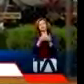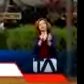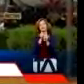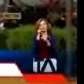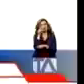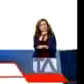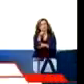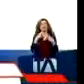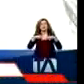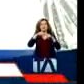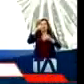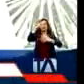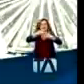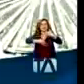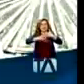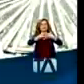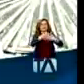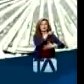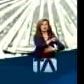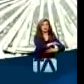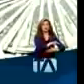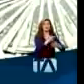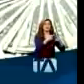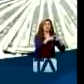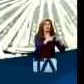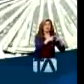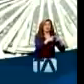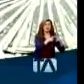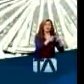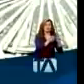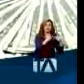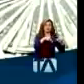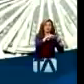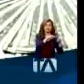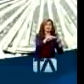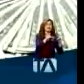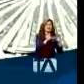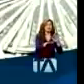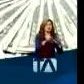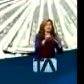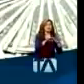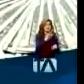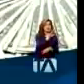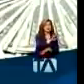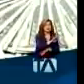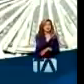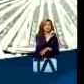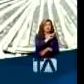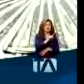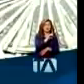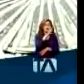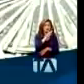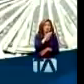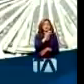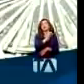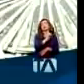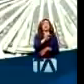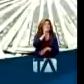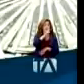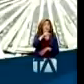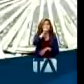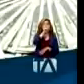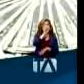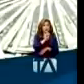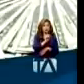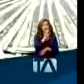valor final de la obra sufrió un incremento del 80%, pues inicialmente se habían presupuestado 40,1 millones de dólares,